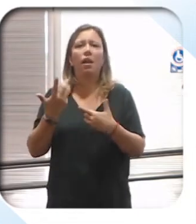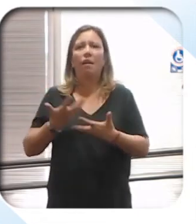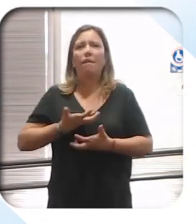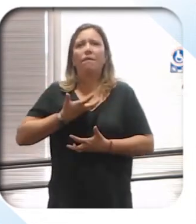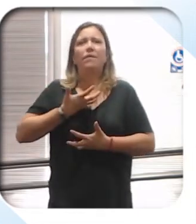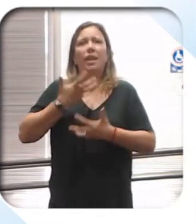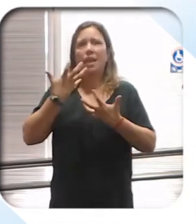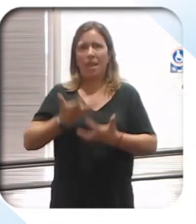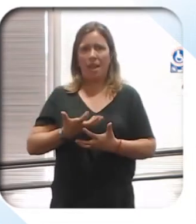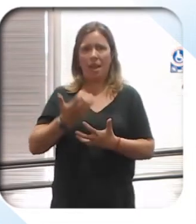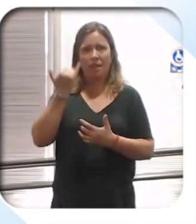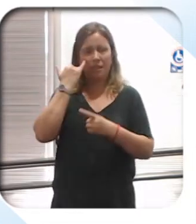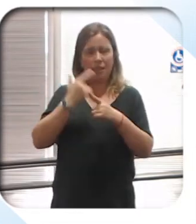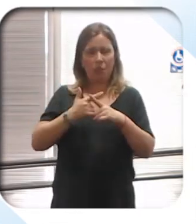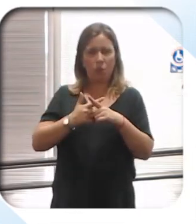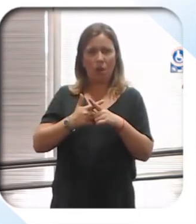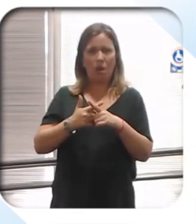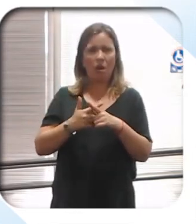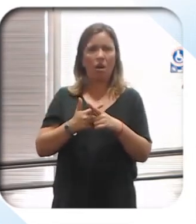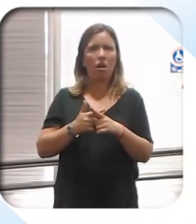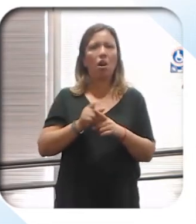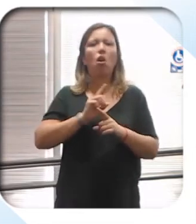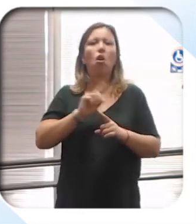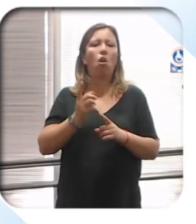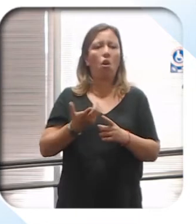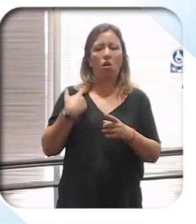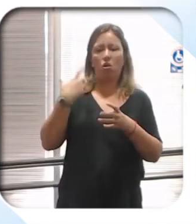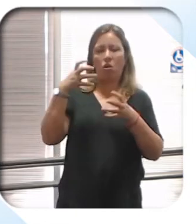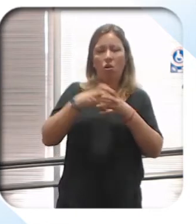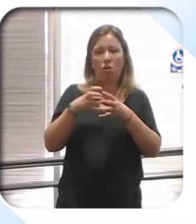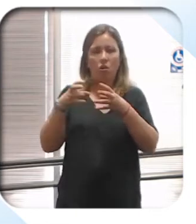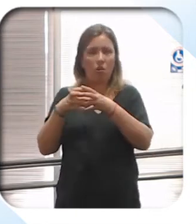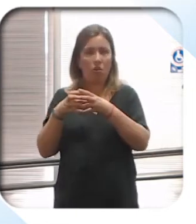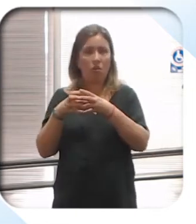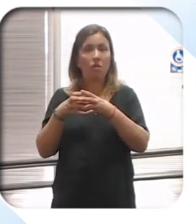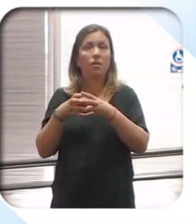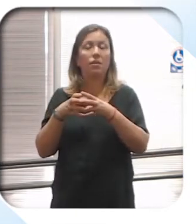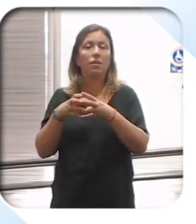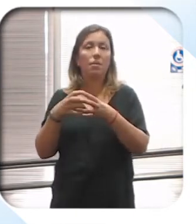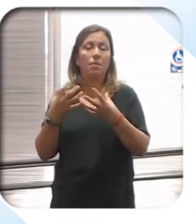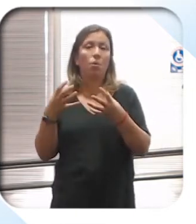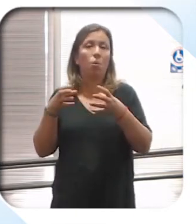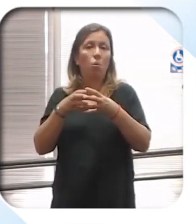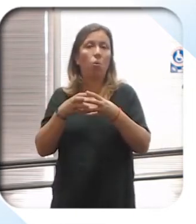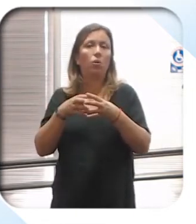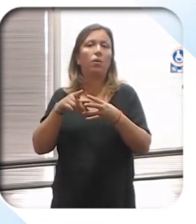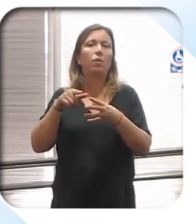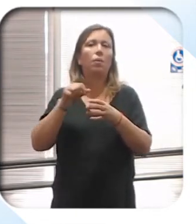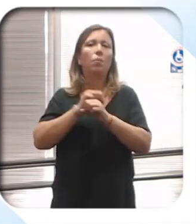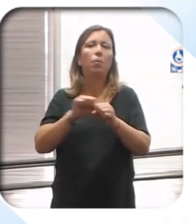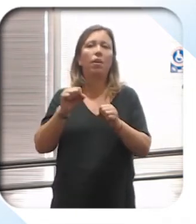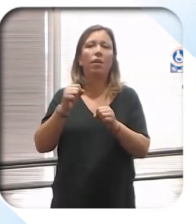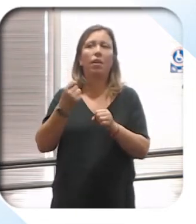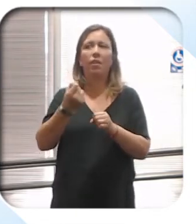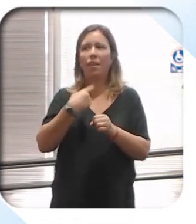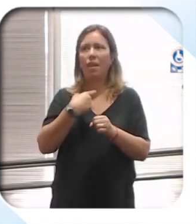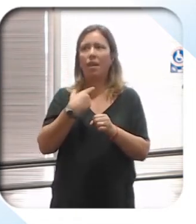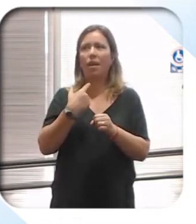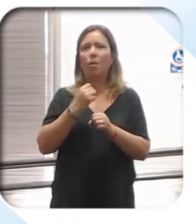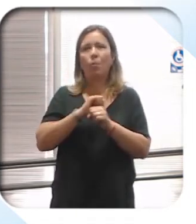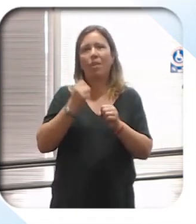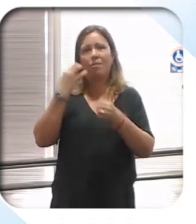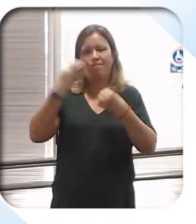excitación. No adrenérgico y no colinérgico, el óxido nítrico, fundamental para la